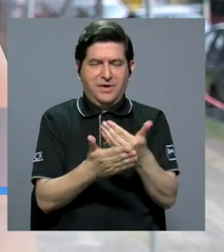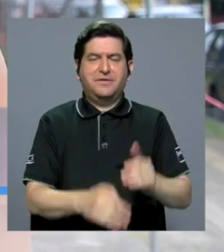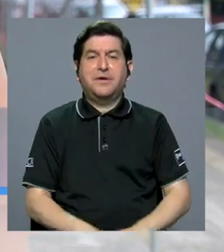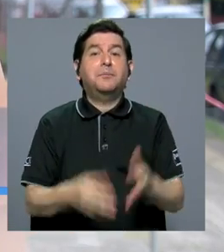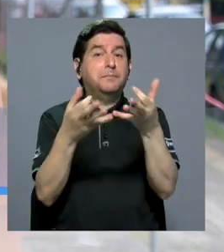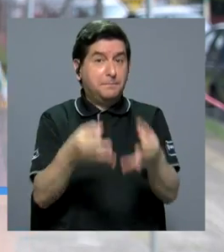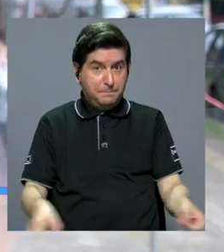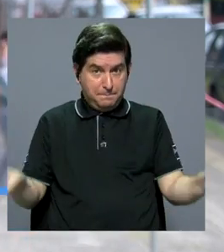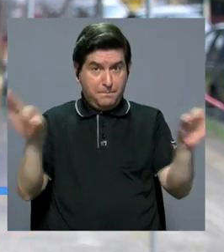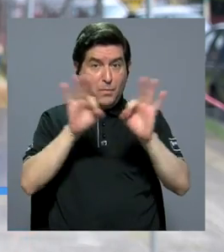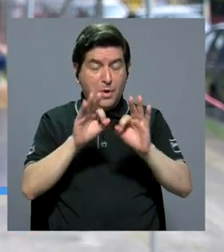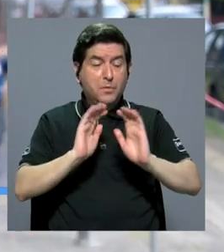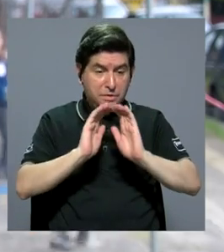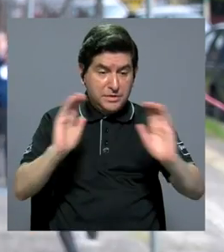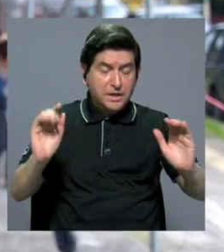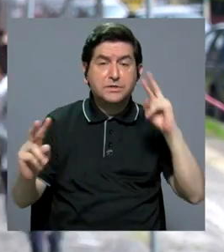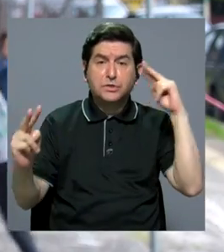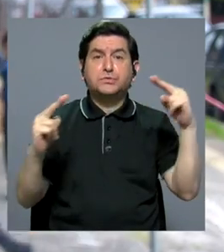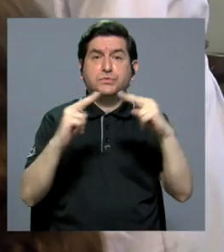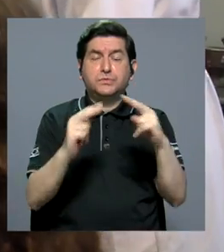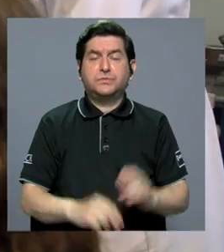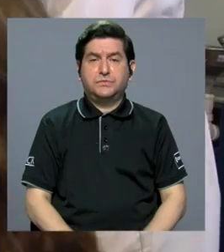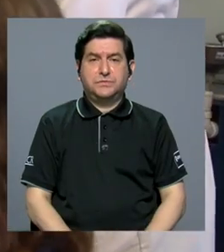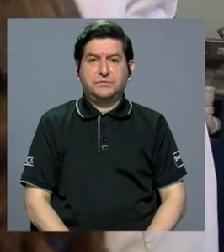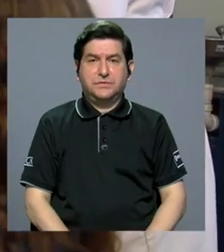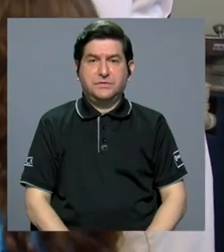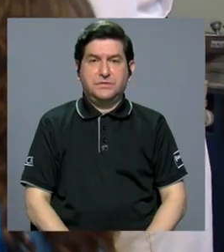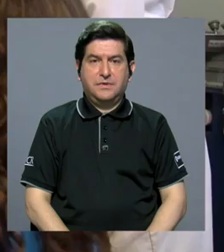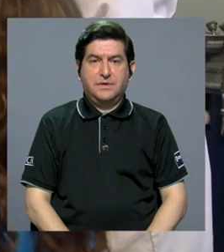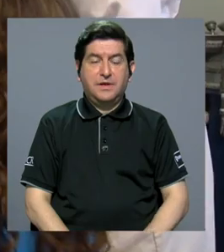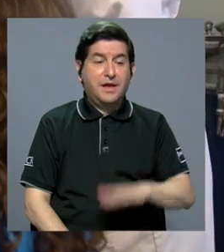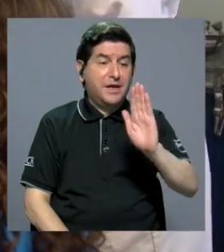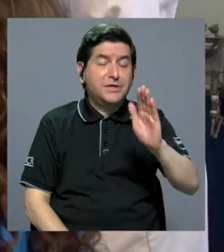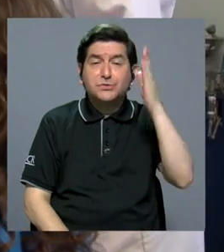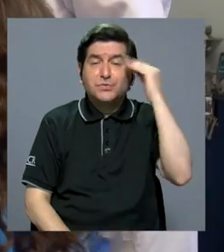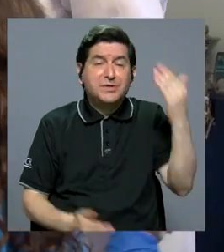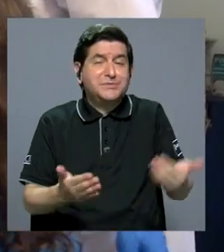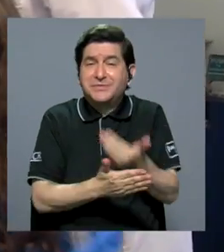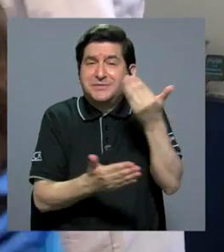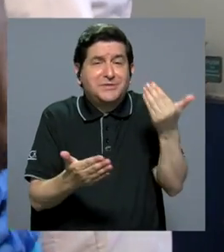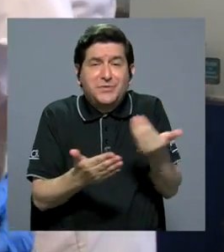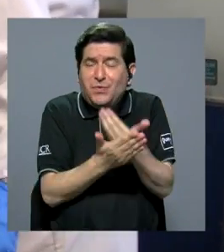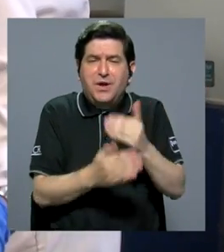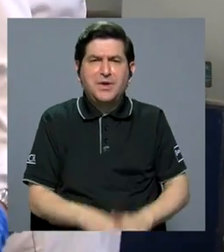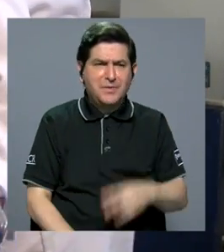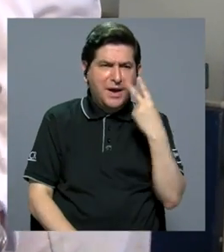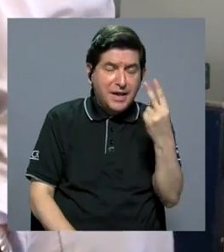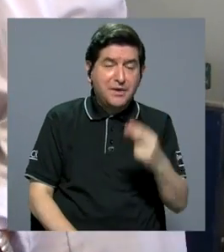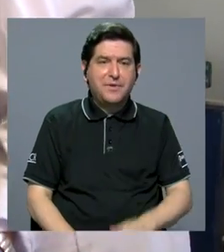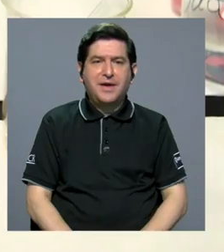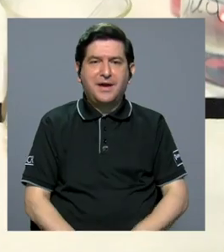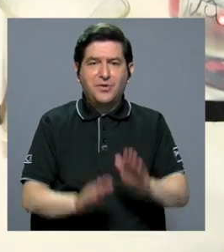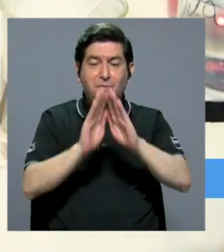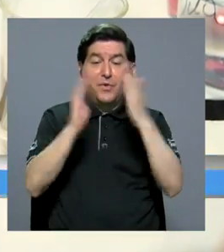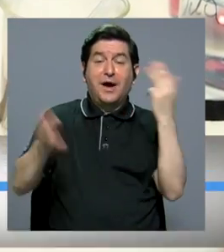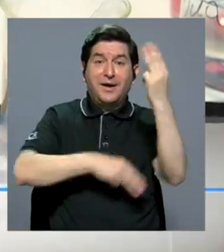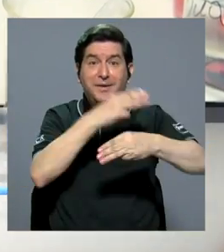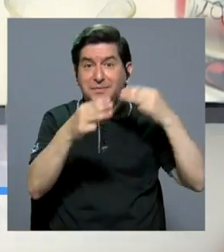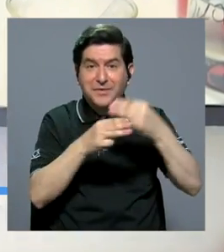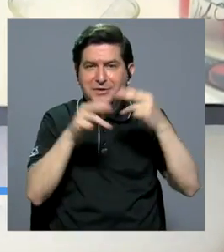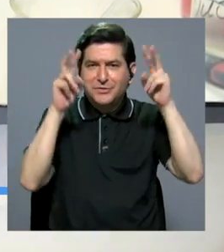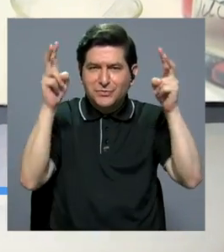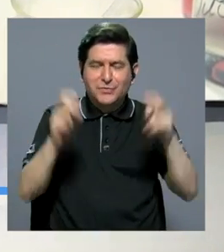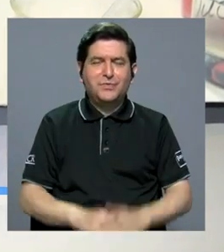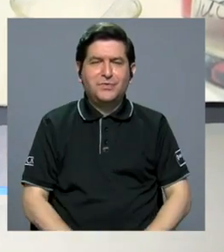Me parece importante y que los chicos conozcan también porque ellos, es experiencias nuevas, que vean y que se les abra el mundo. De